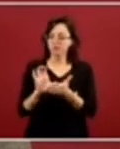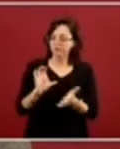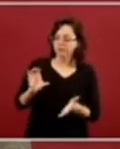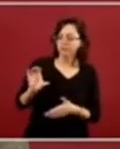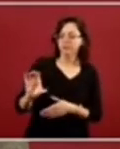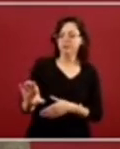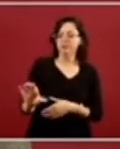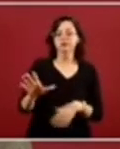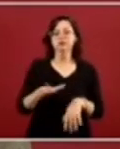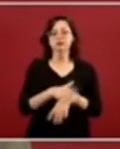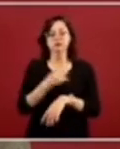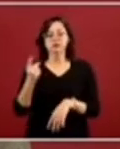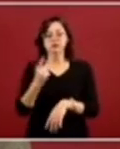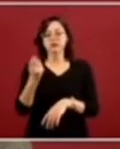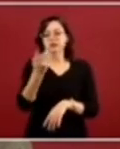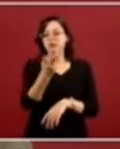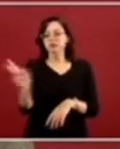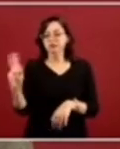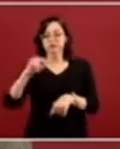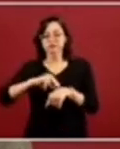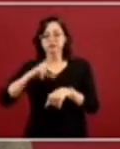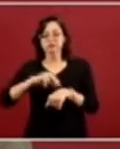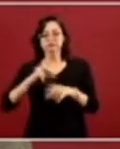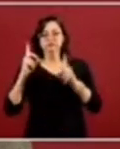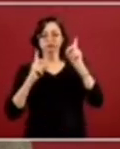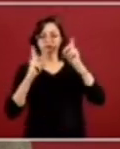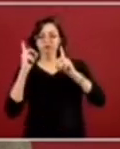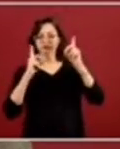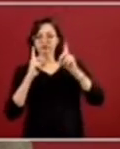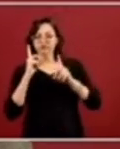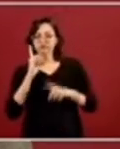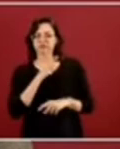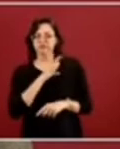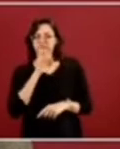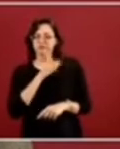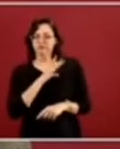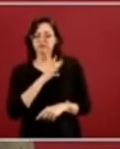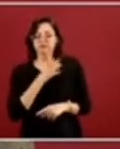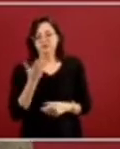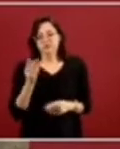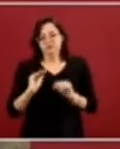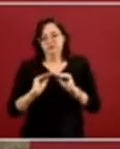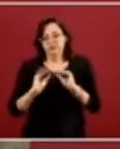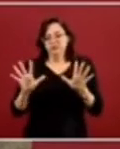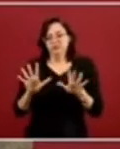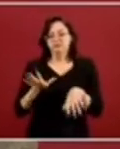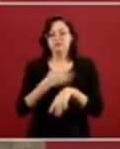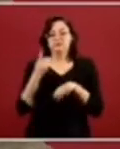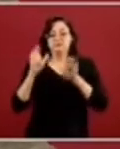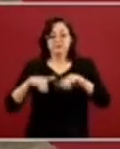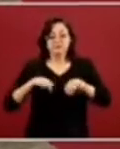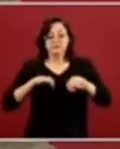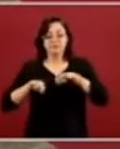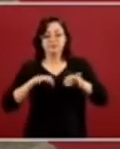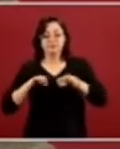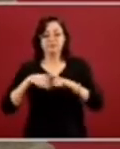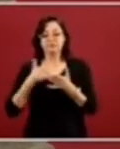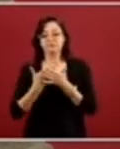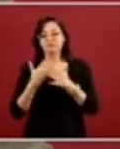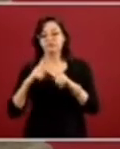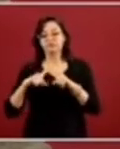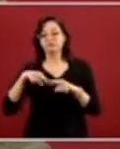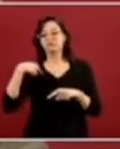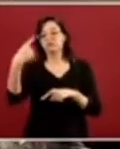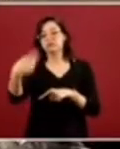colegas tenían una profunda incertidumbre, muy legítima, porque empezaban a trabajar y hasta 3 meses